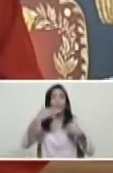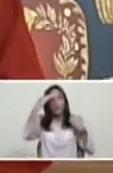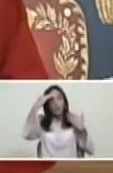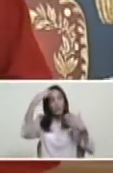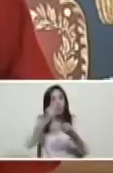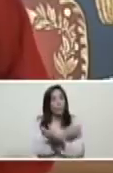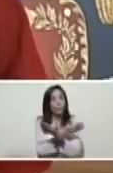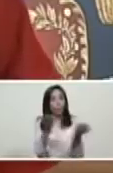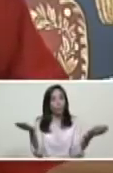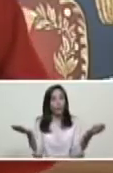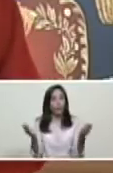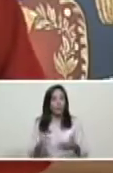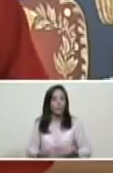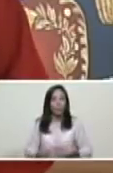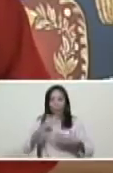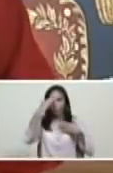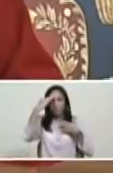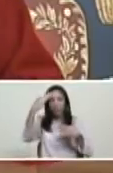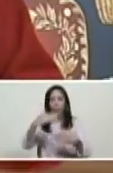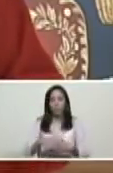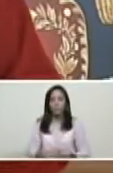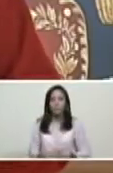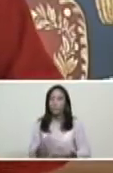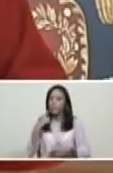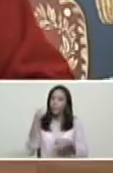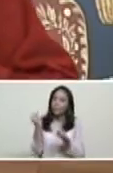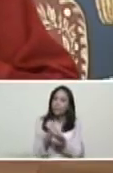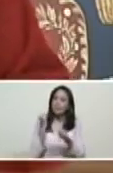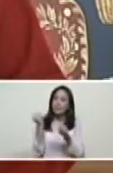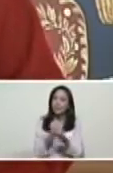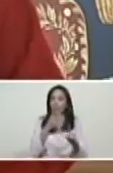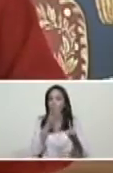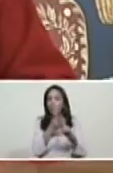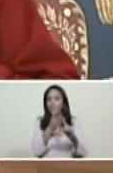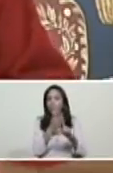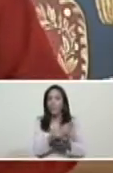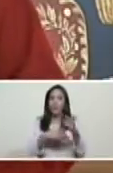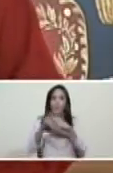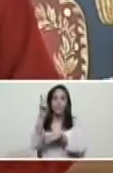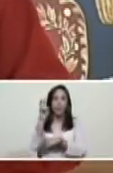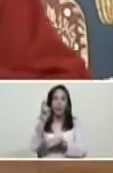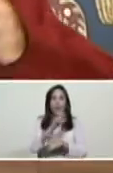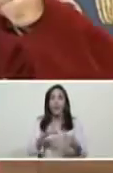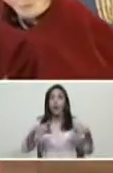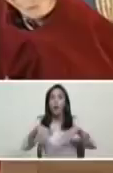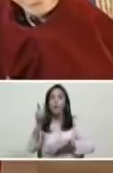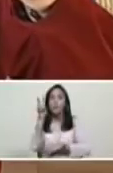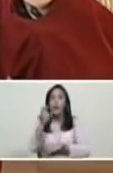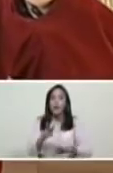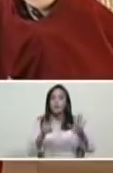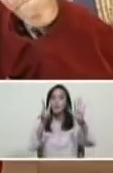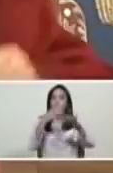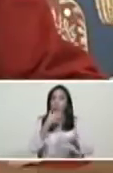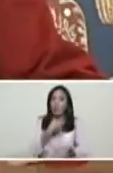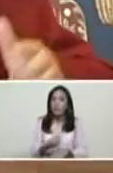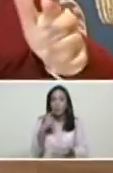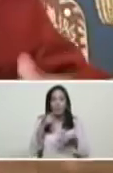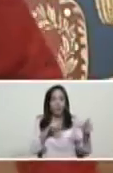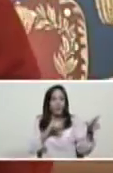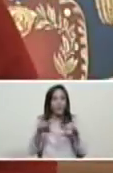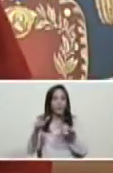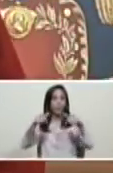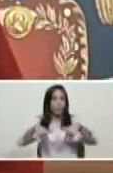a todo el pueblo de Venezuela. Seguimos en combate, viernes 7 de diciembre, ya en